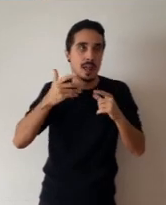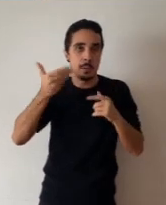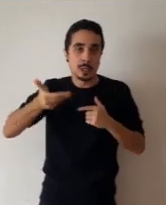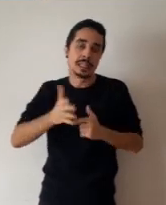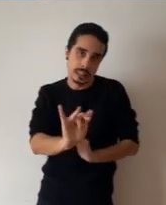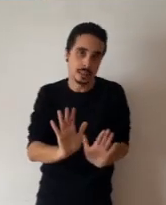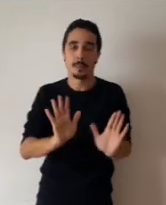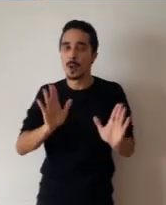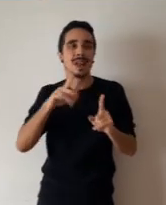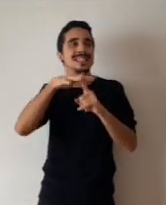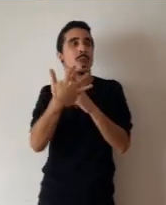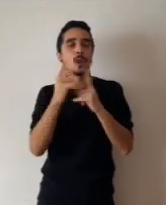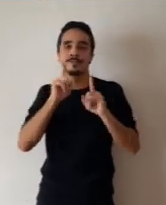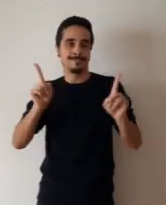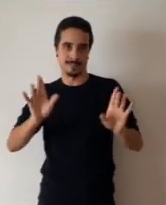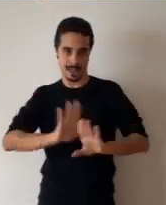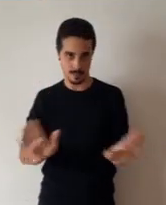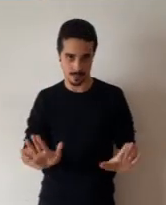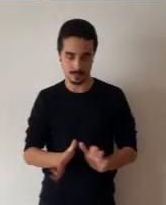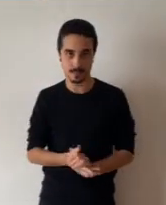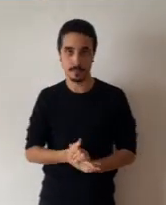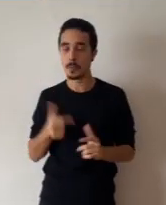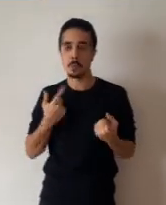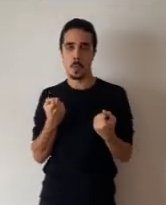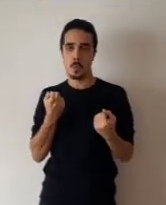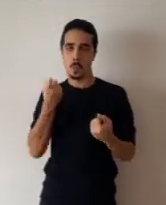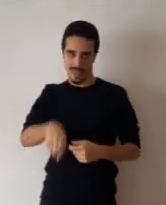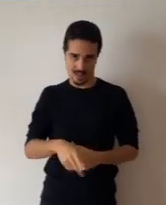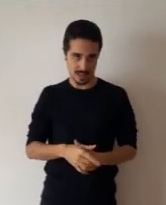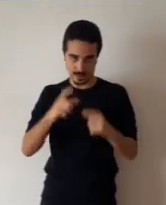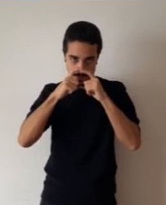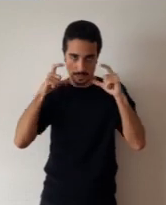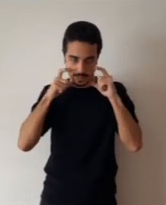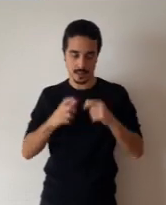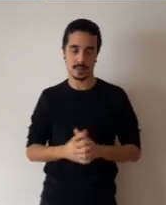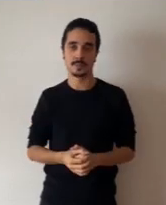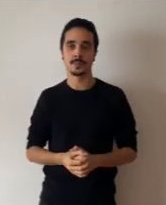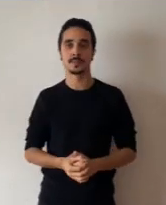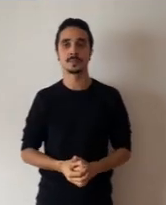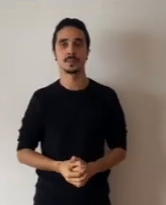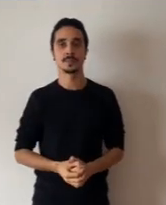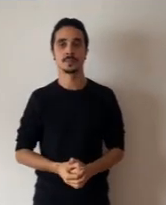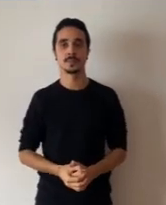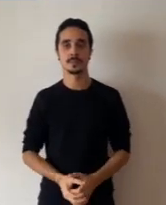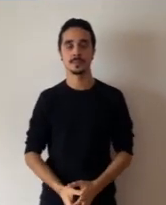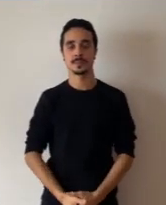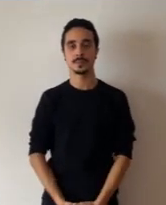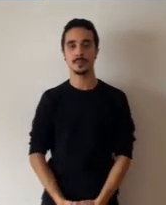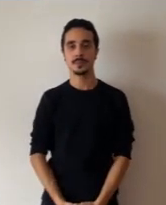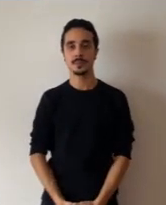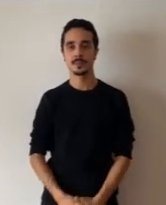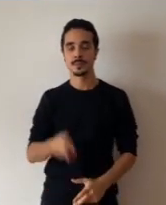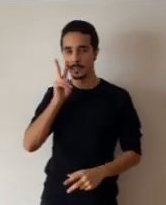una mascarilla, pero yo creo que no es necesario las mascarillas. Un momentito,